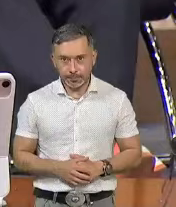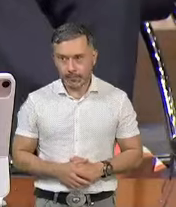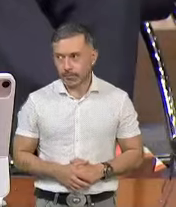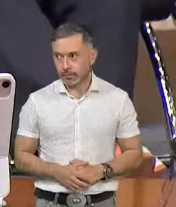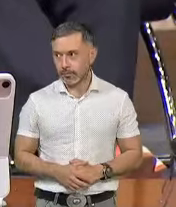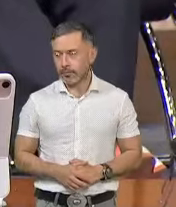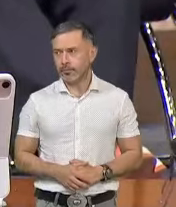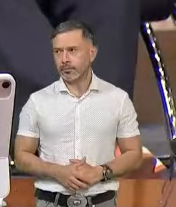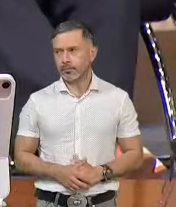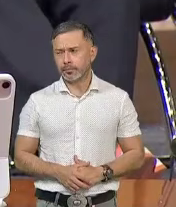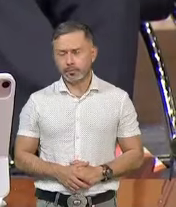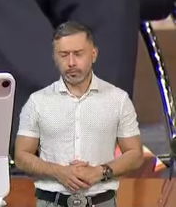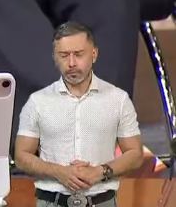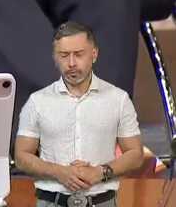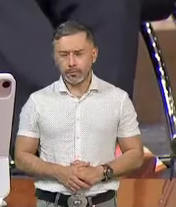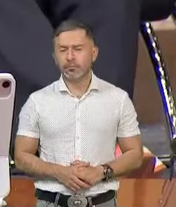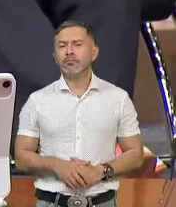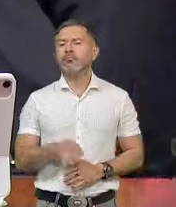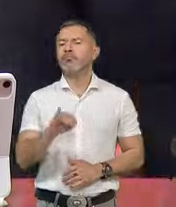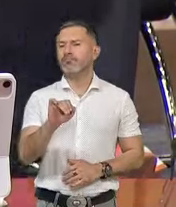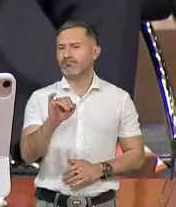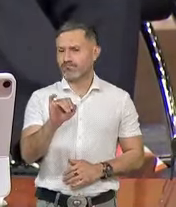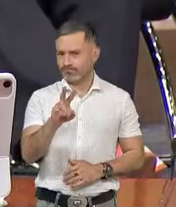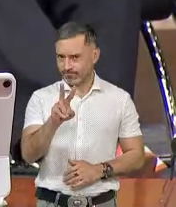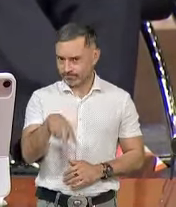bueno es cierto